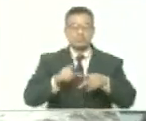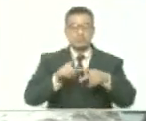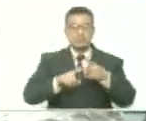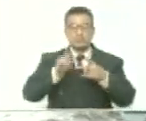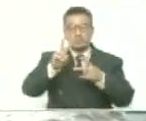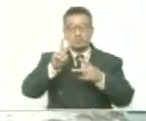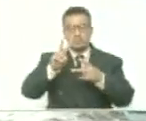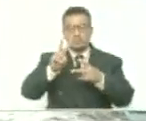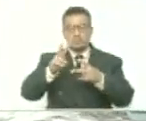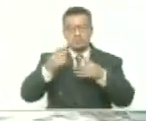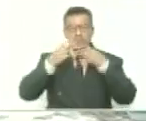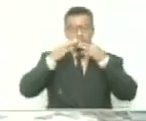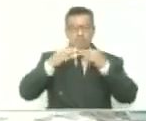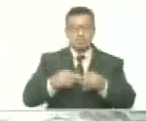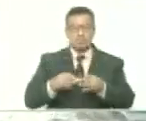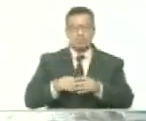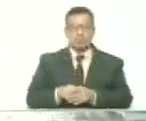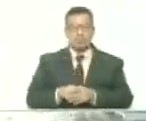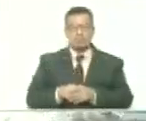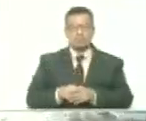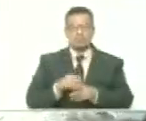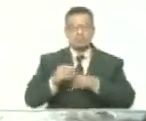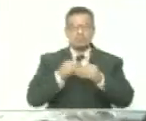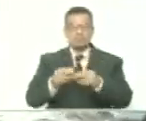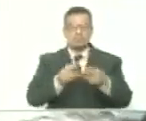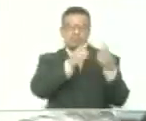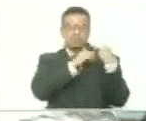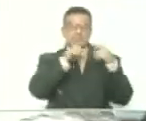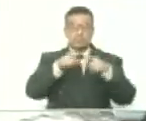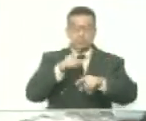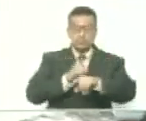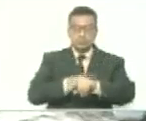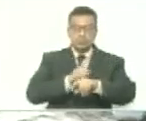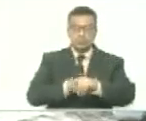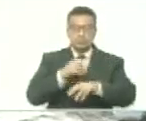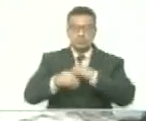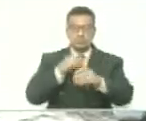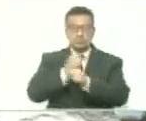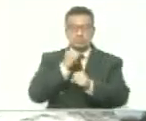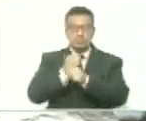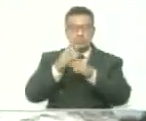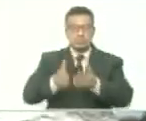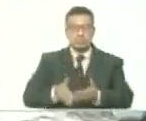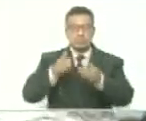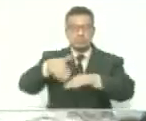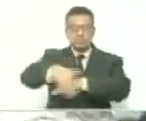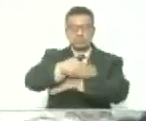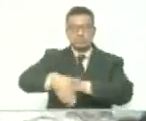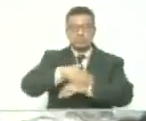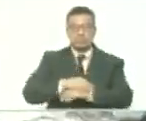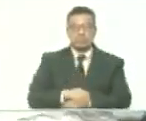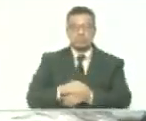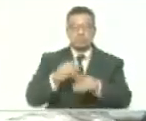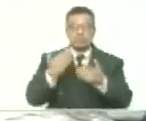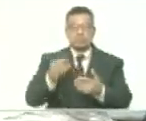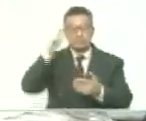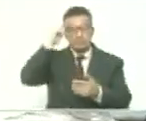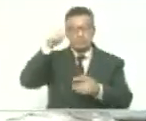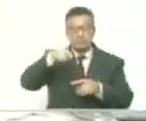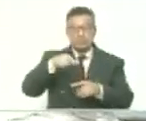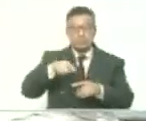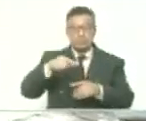maneras, definitivamente, de asumir este momento en el que los trabajadores están en la calle. Desde la razón de